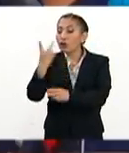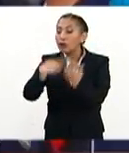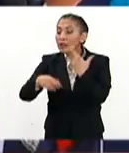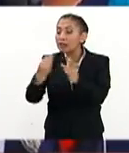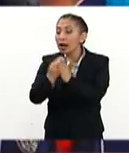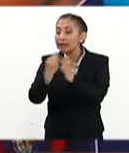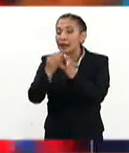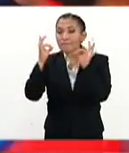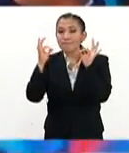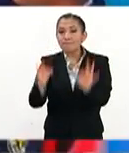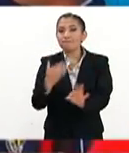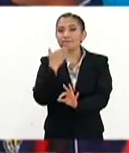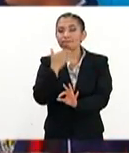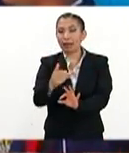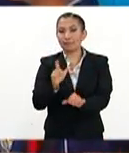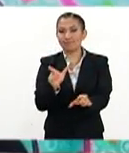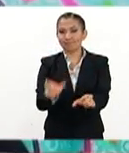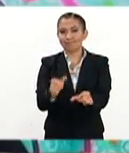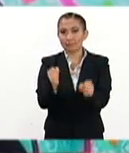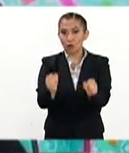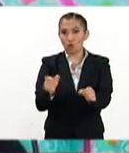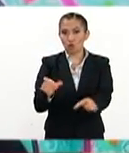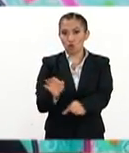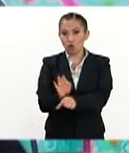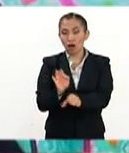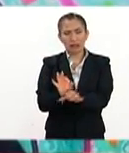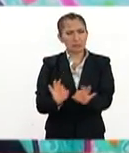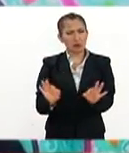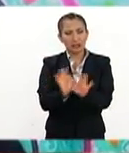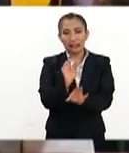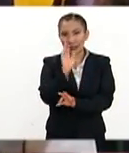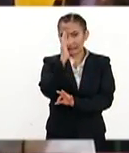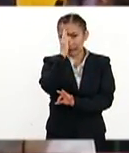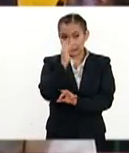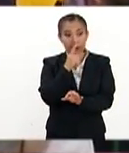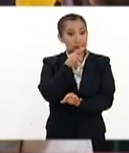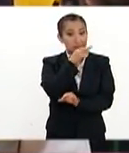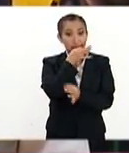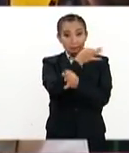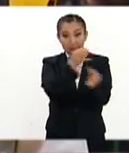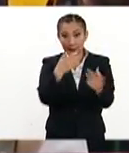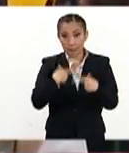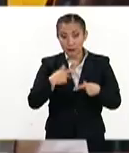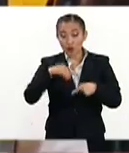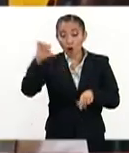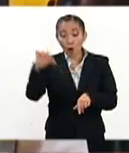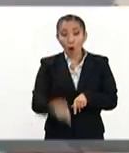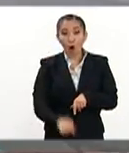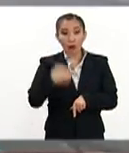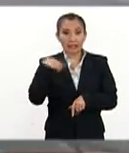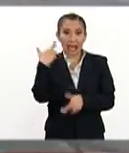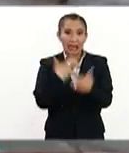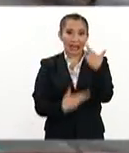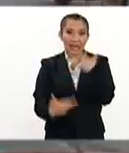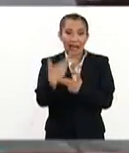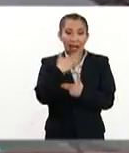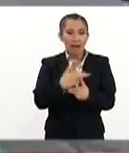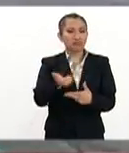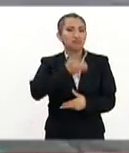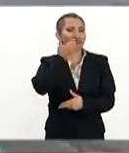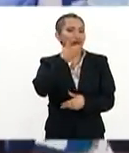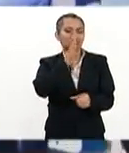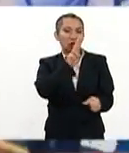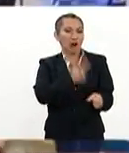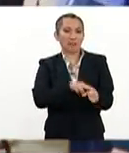a clases sea de la manera más segura que pueda haber. Es importante recordarle a toda la audiencia que pues el día de hoy ya regresa a la